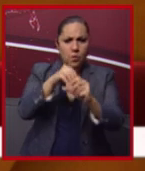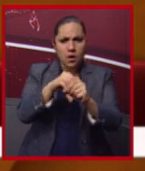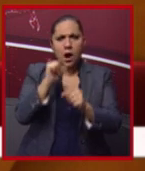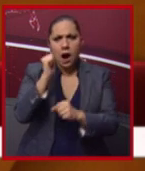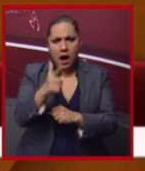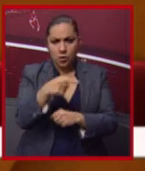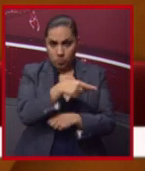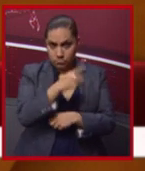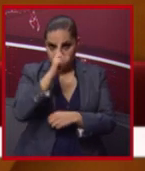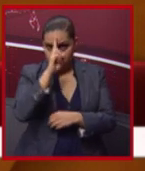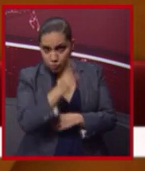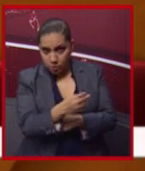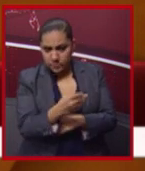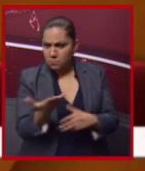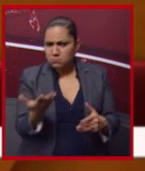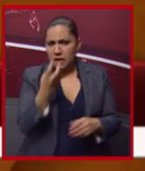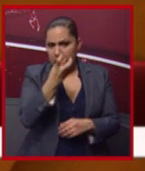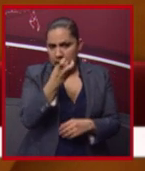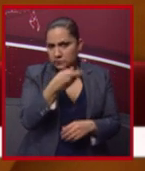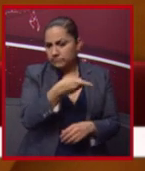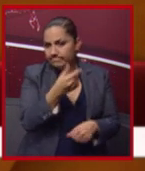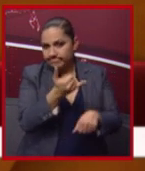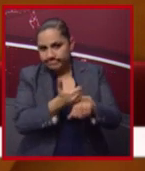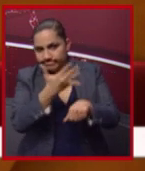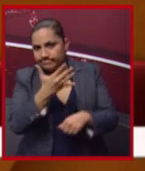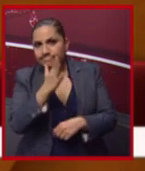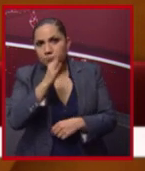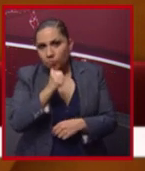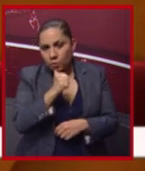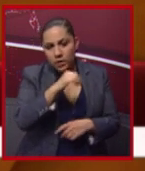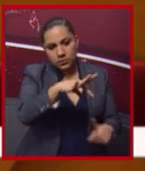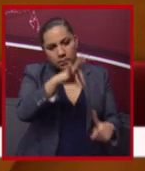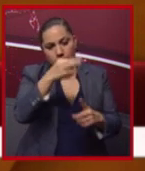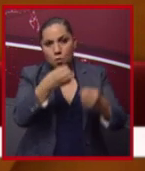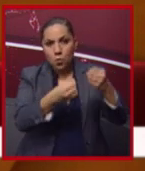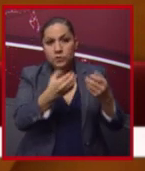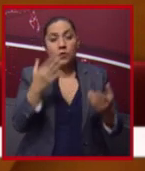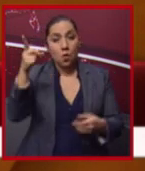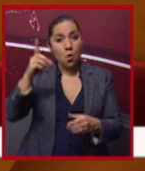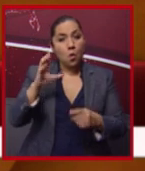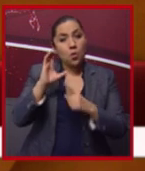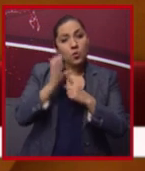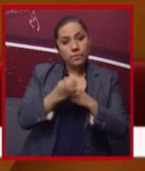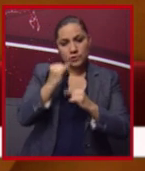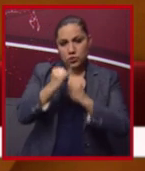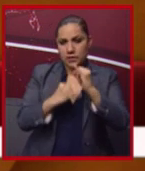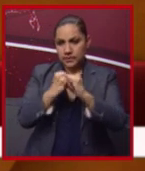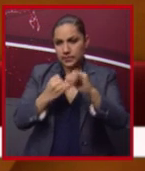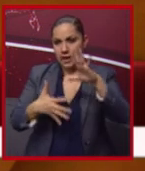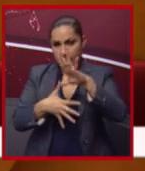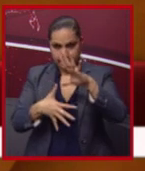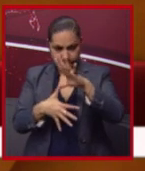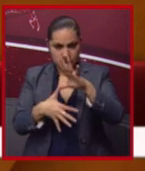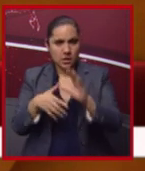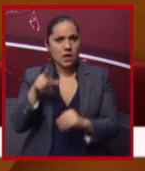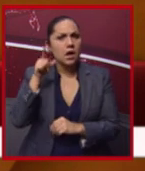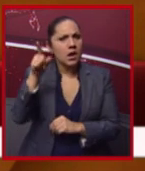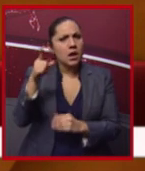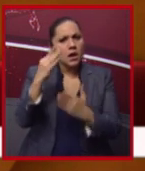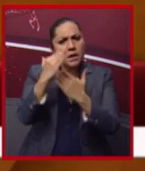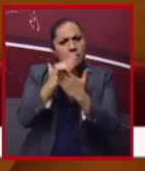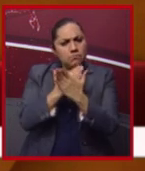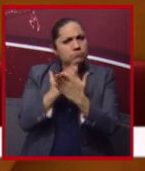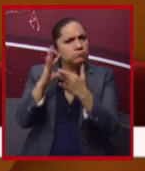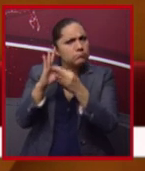e incluso la misma Comisión Interamericana ha señalado que factores como la participación en un